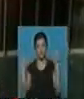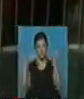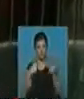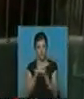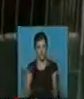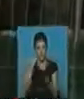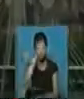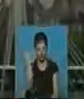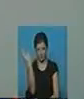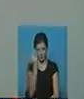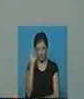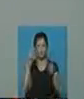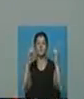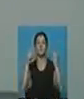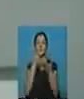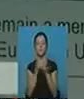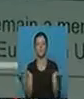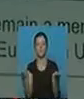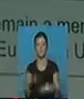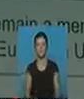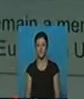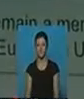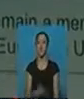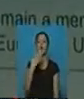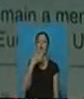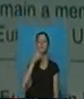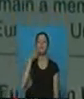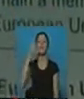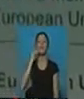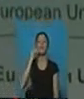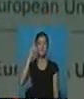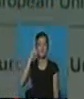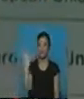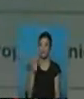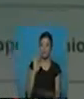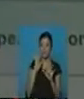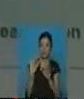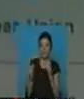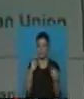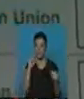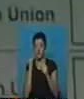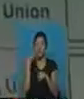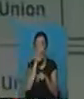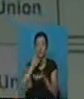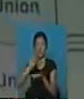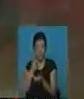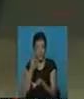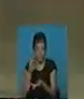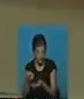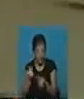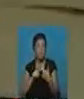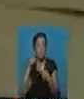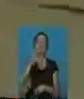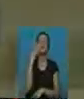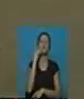los siguientes temas. La decisión británica, conmocionada por el crimen de la diputada laborista, Gran Bretaña